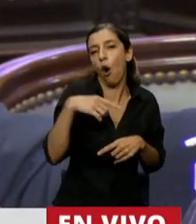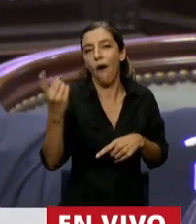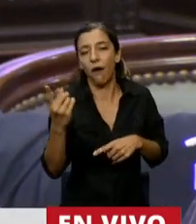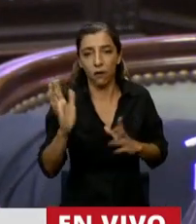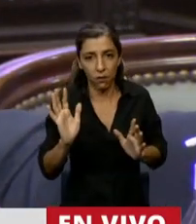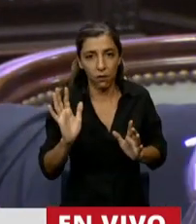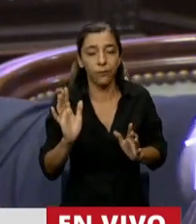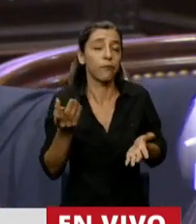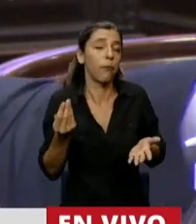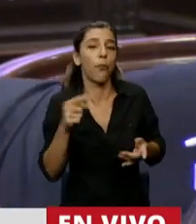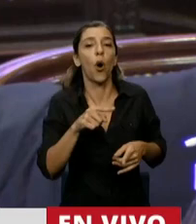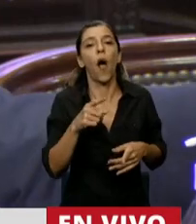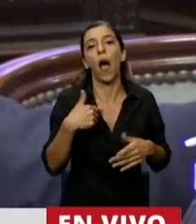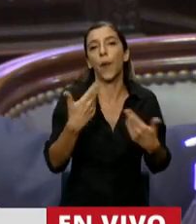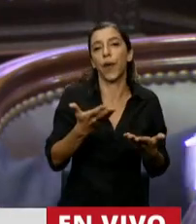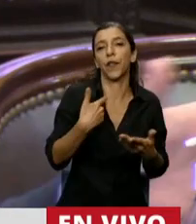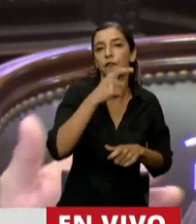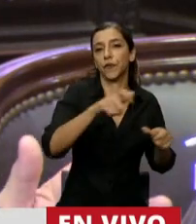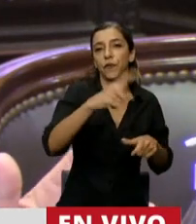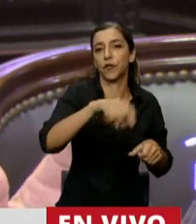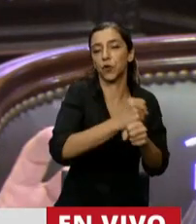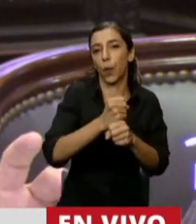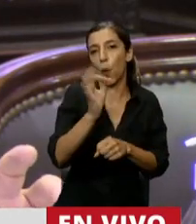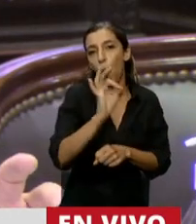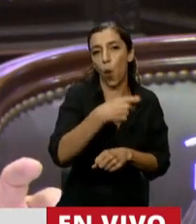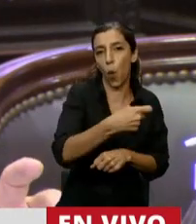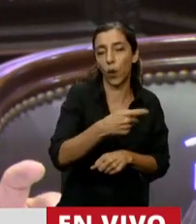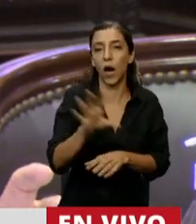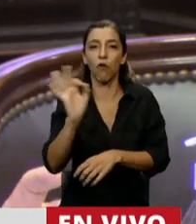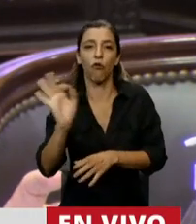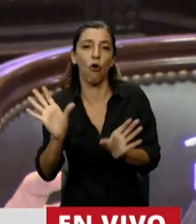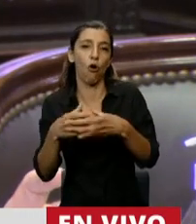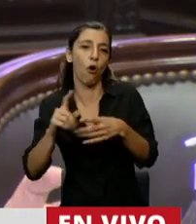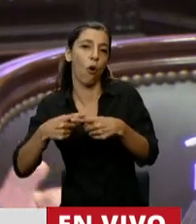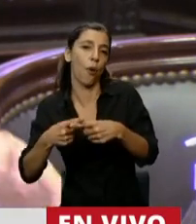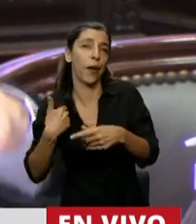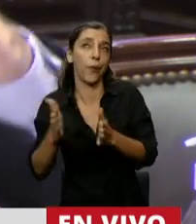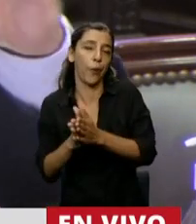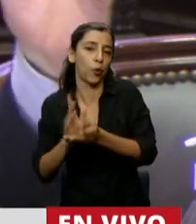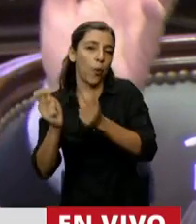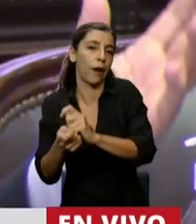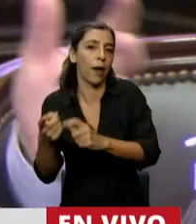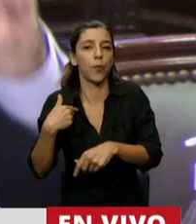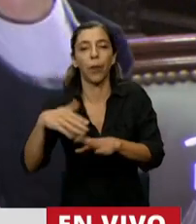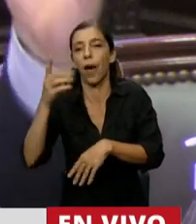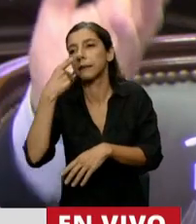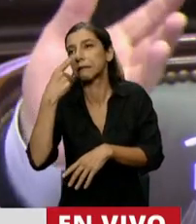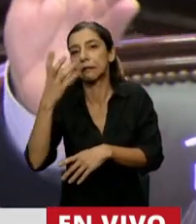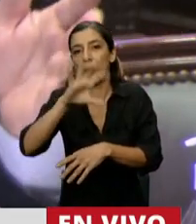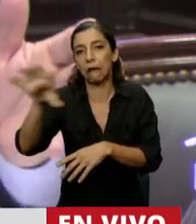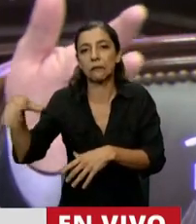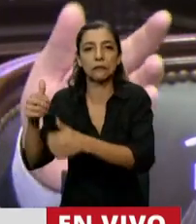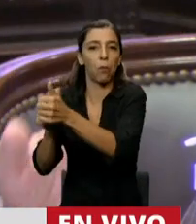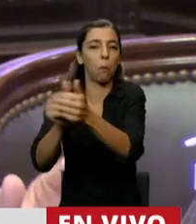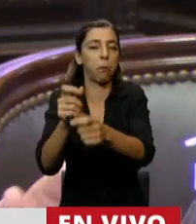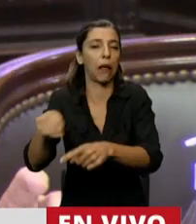ve más el beneficio de los trabajadores y de los jubilados, que si es un Juntos por el Cambio que ve más los intereses de las empresas, los que ganan